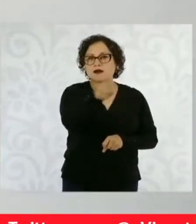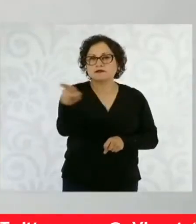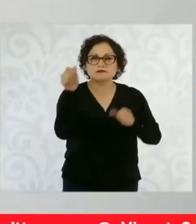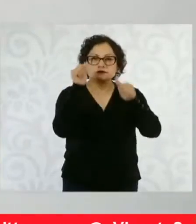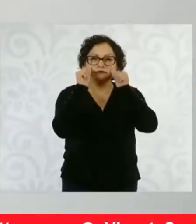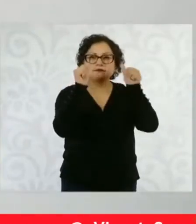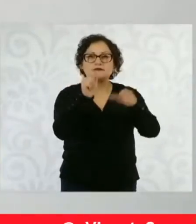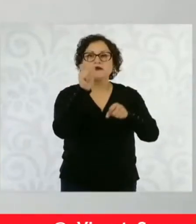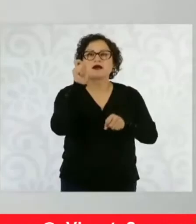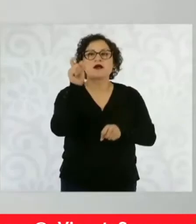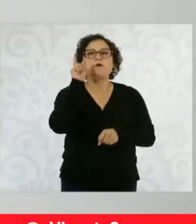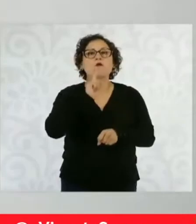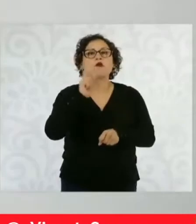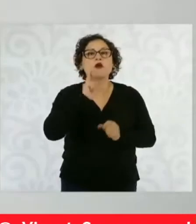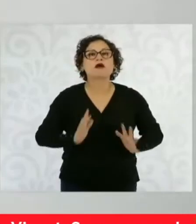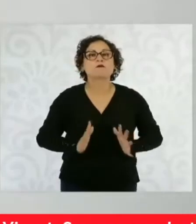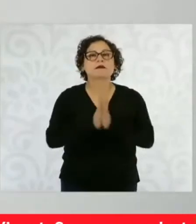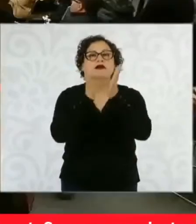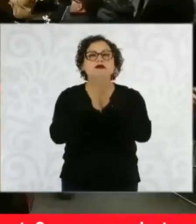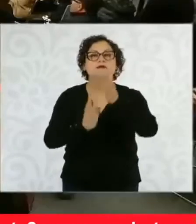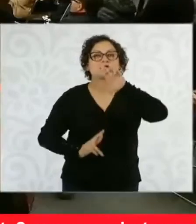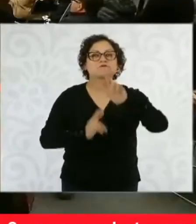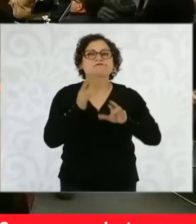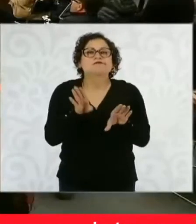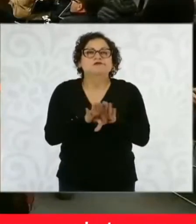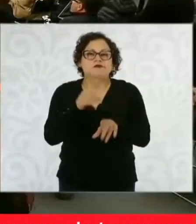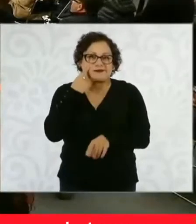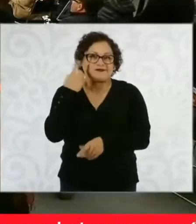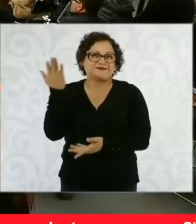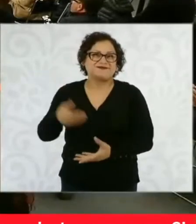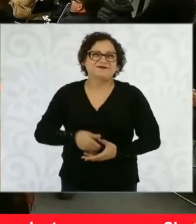las mujeres en el proceso revolucionario.